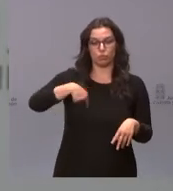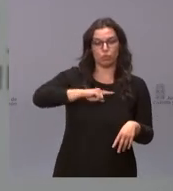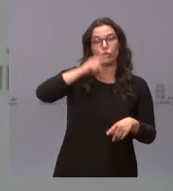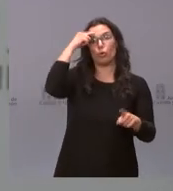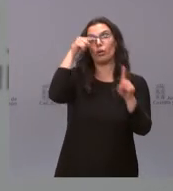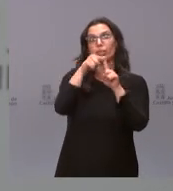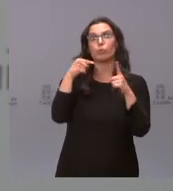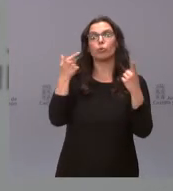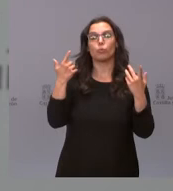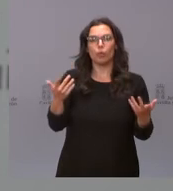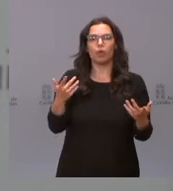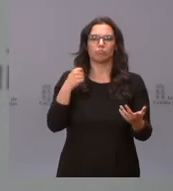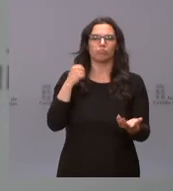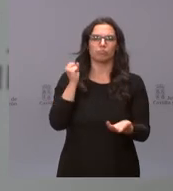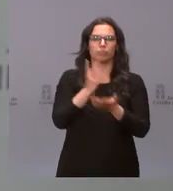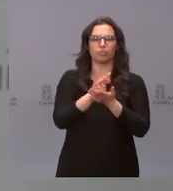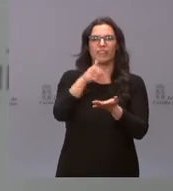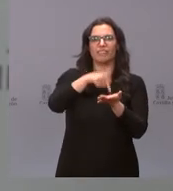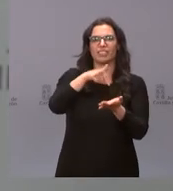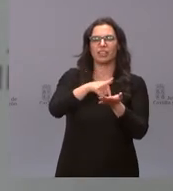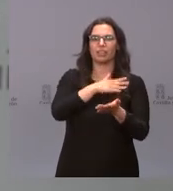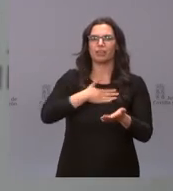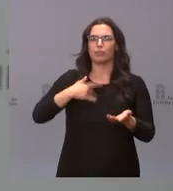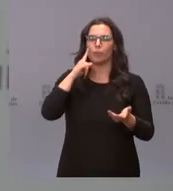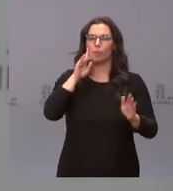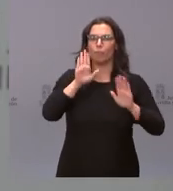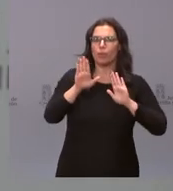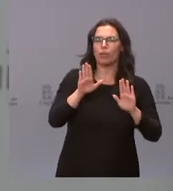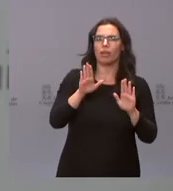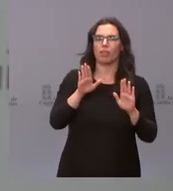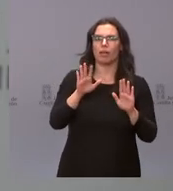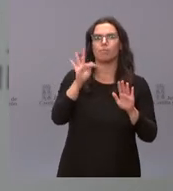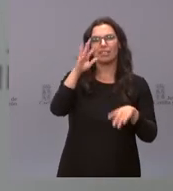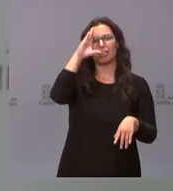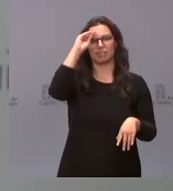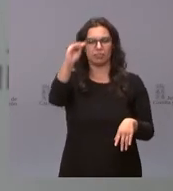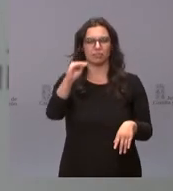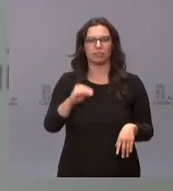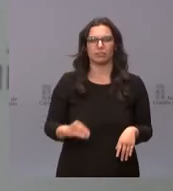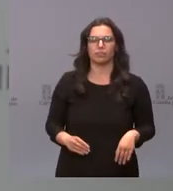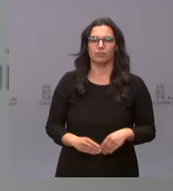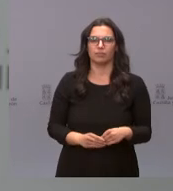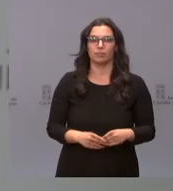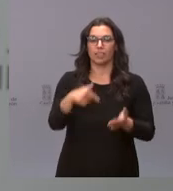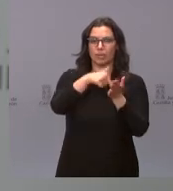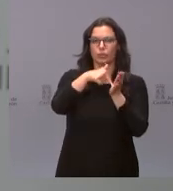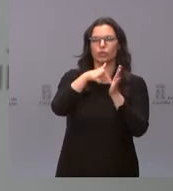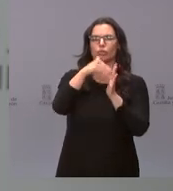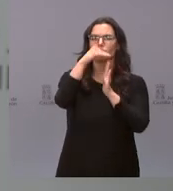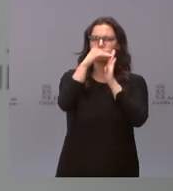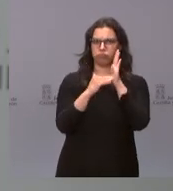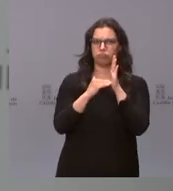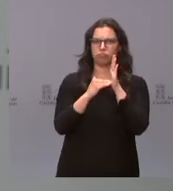apostar por una fiscalidad moderada e inteligente bajando los impuestos